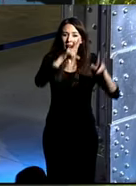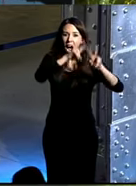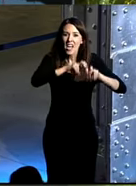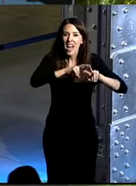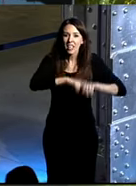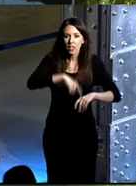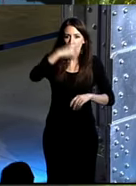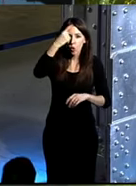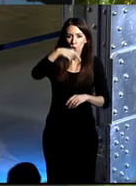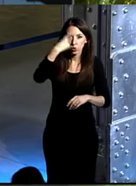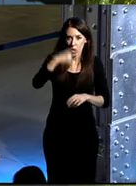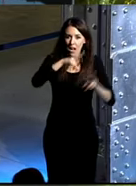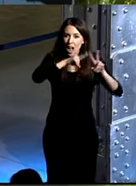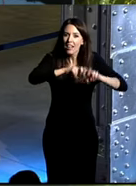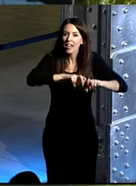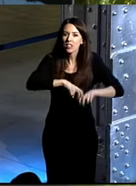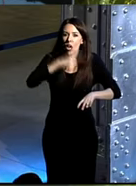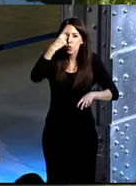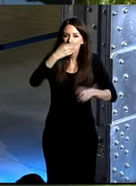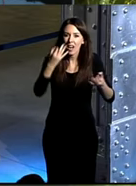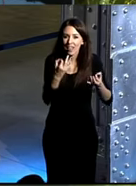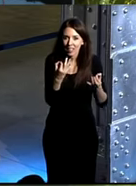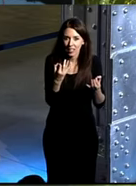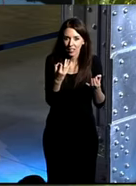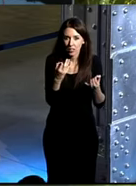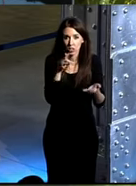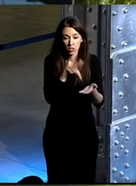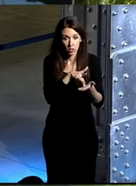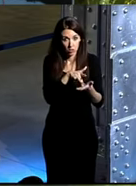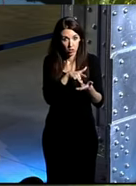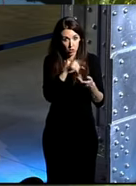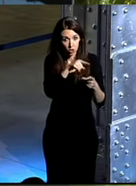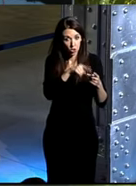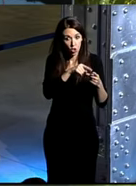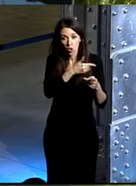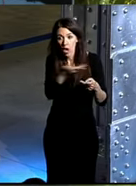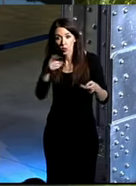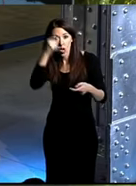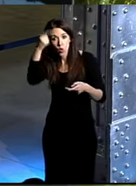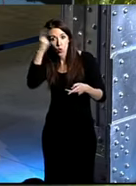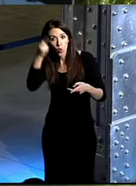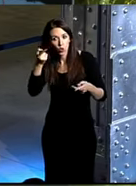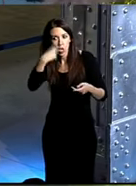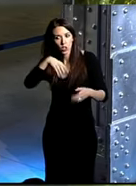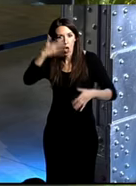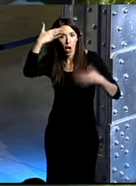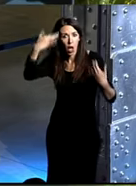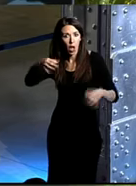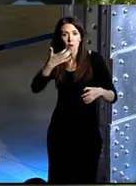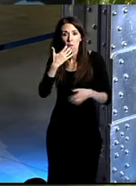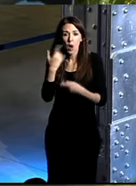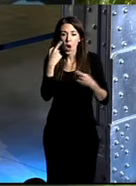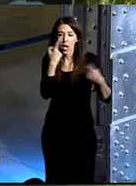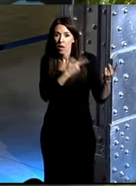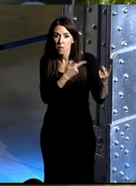analítica cultural. Analítica cultural. Es aplicar el machine reading a fenómenos culturales que ni siquiera nos damos cuenta que existen, como esto,